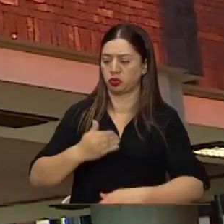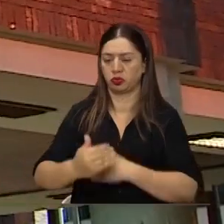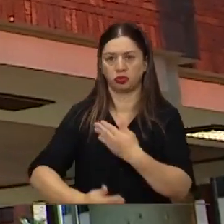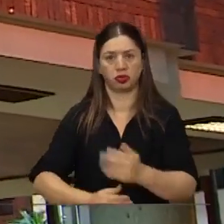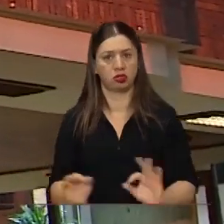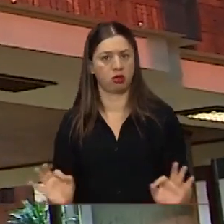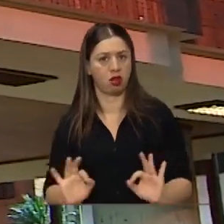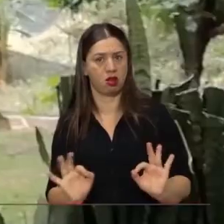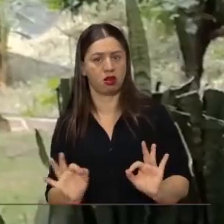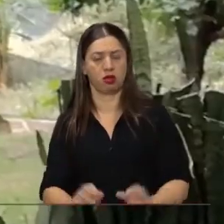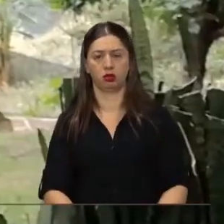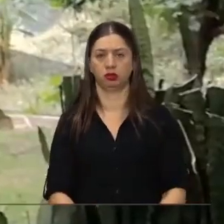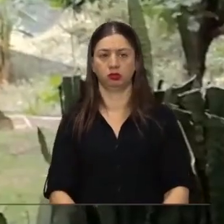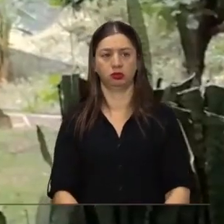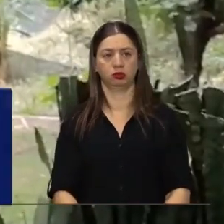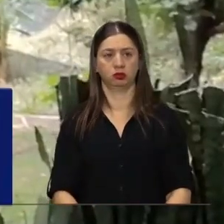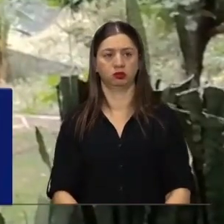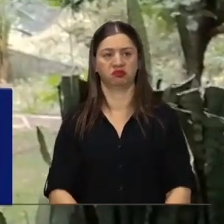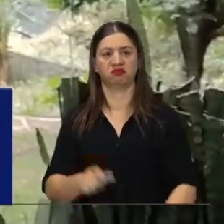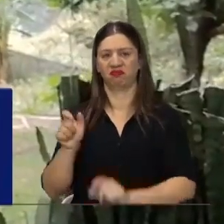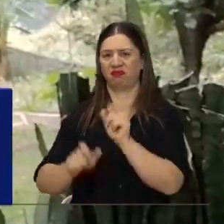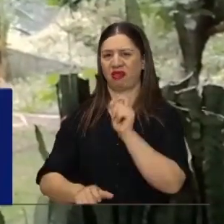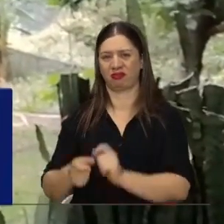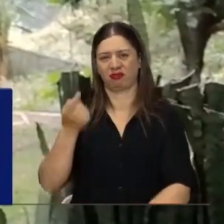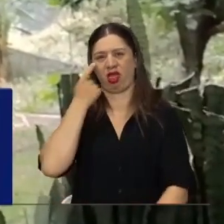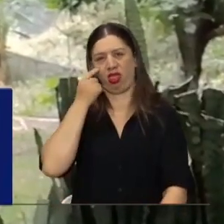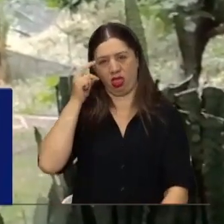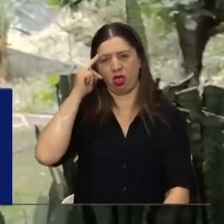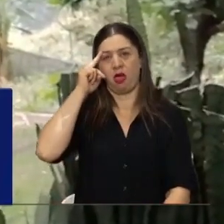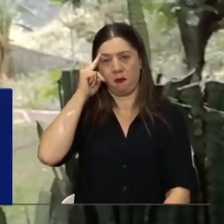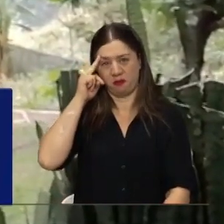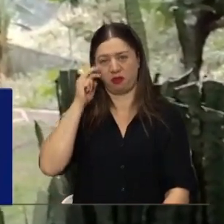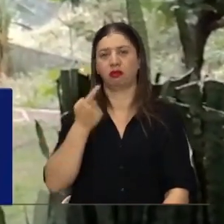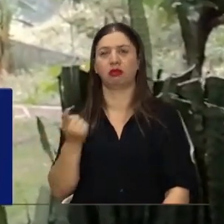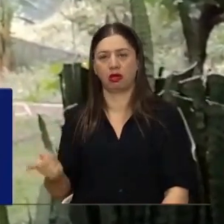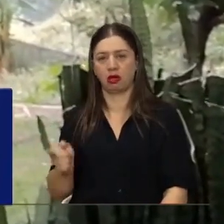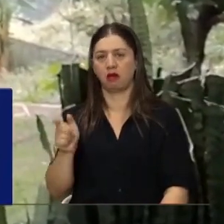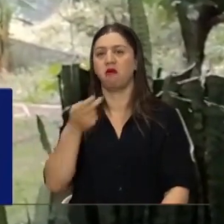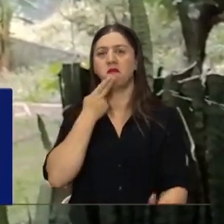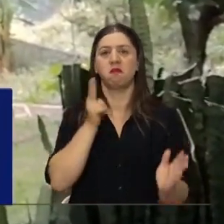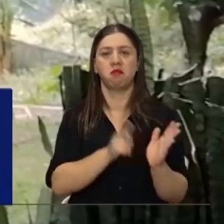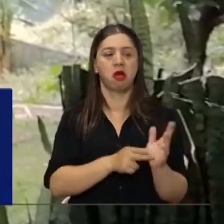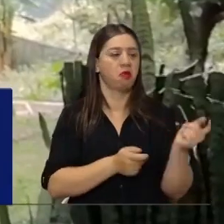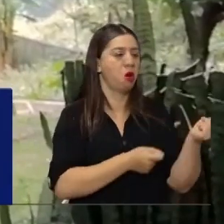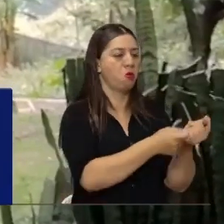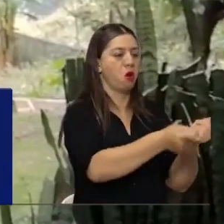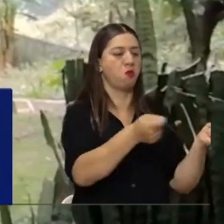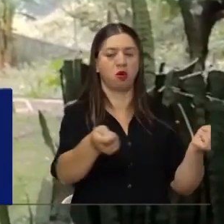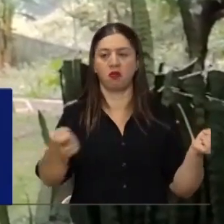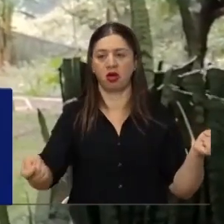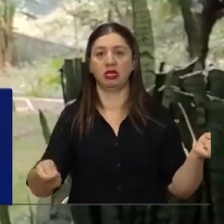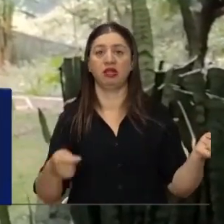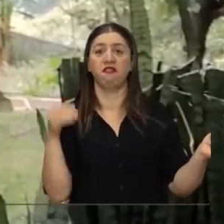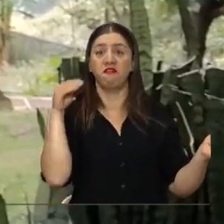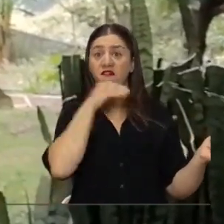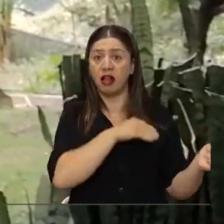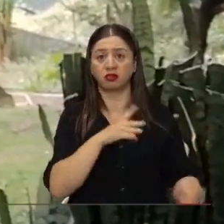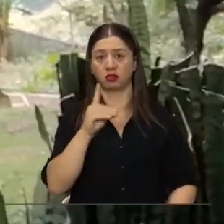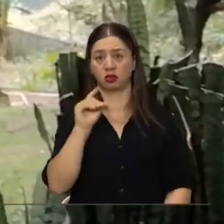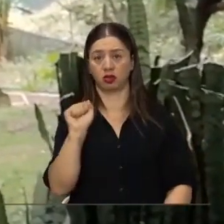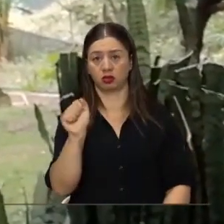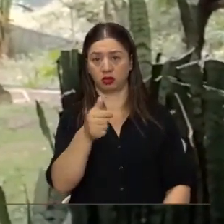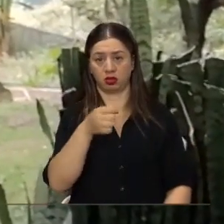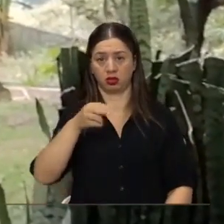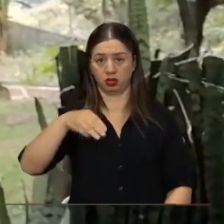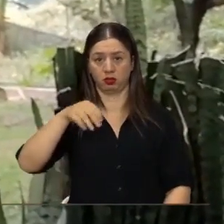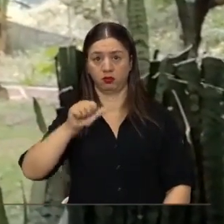procedimiento similar. Personas inescrupulosas están enviando comunicados a nombre de la autoridad ambiental. Hemos